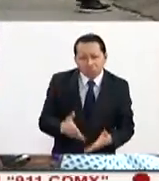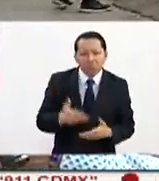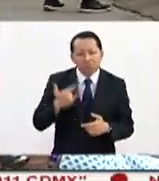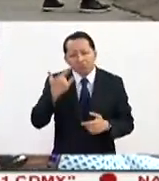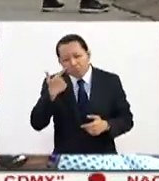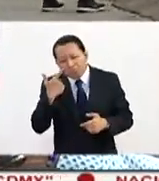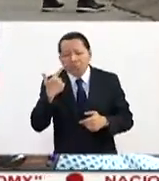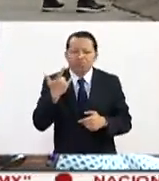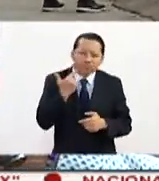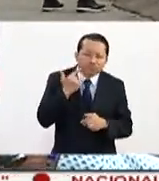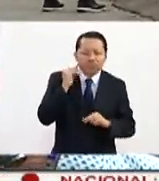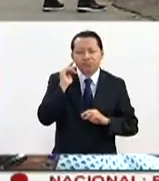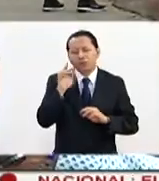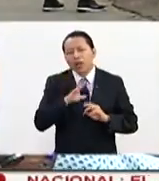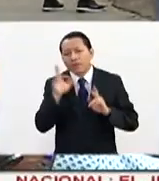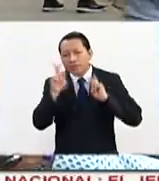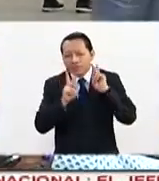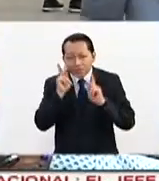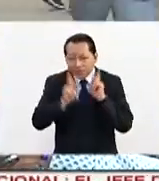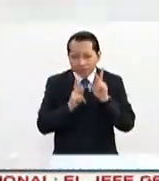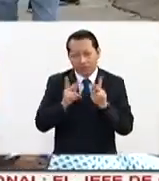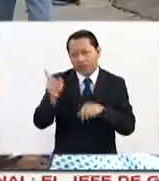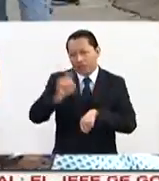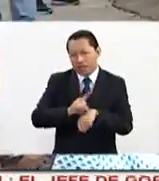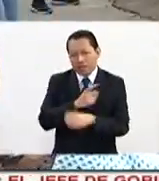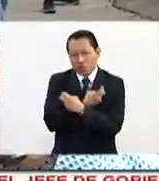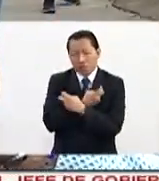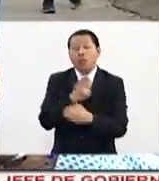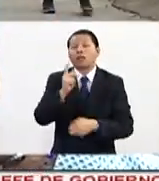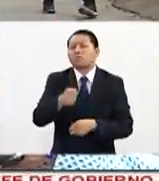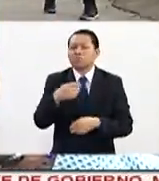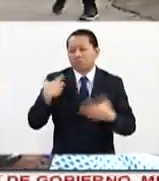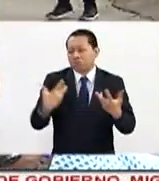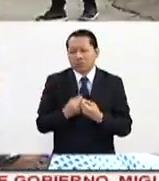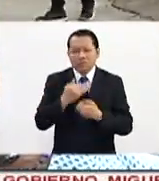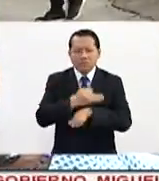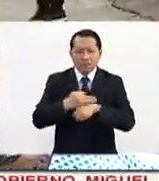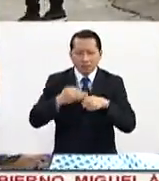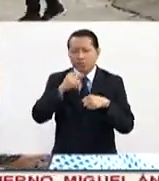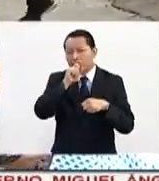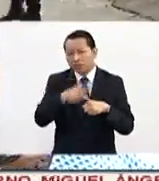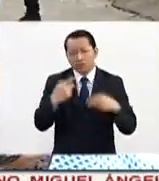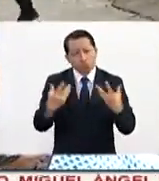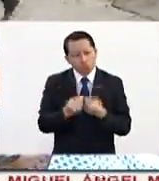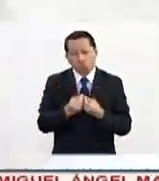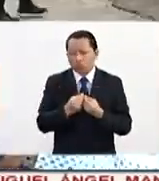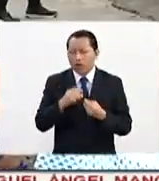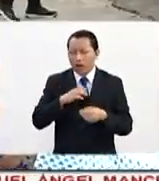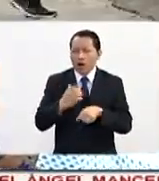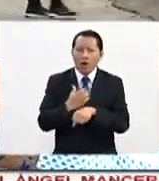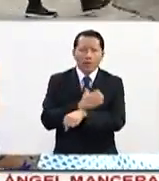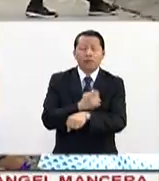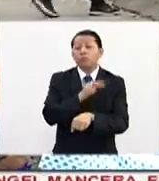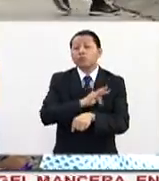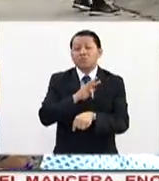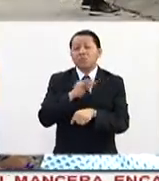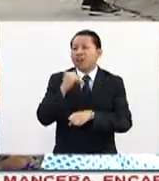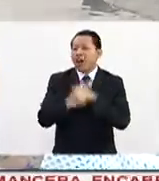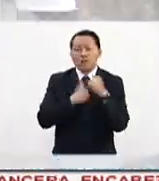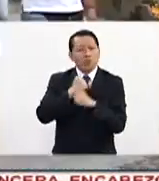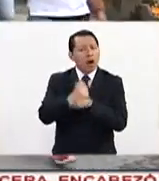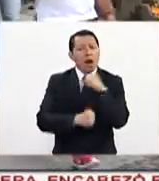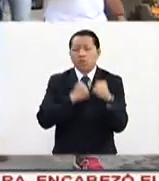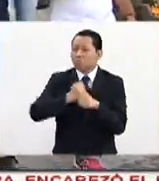vuelta, lo que representa el Día de Muertos. Con mi familia, que viene aquí a acompañarnos a todos. Nosotros venimos año tras